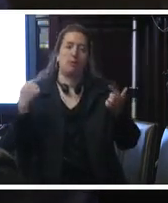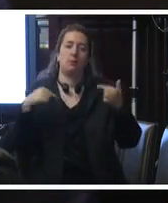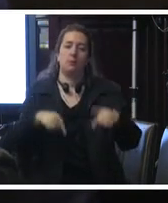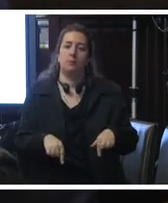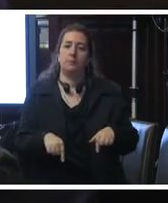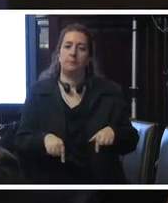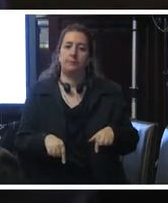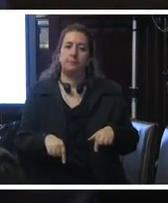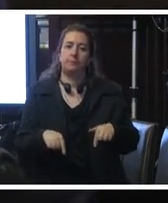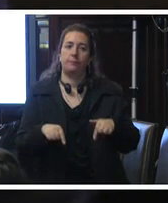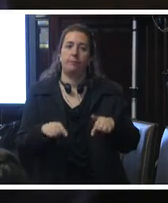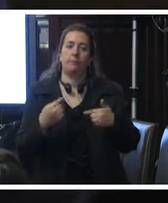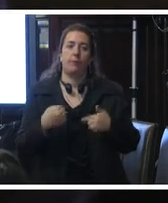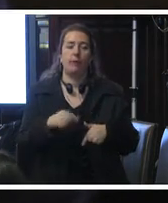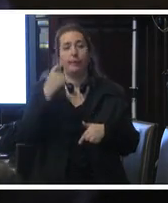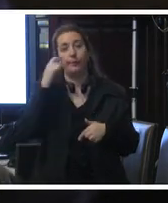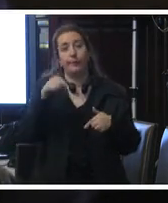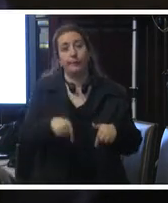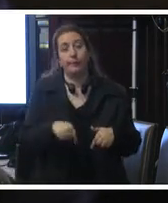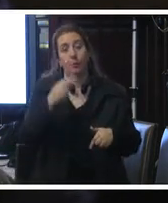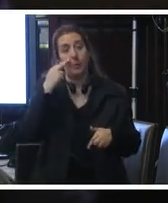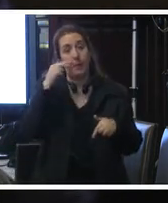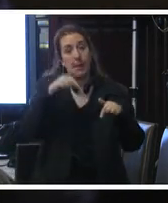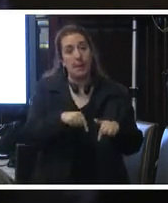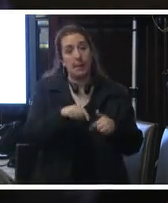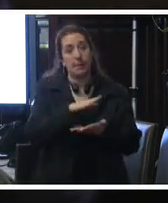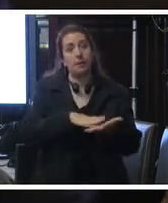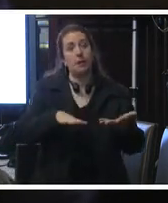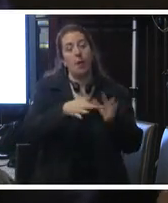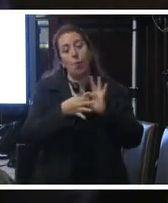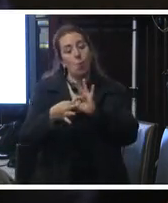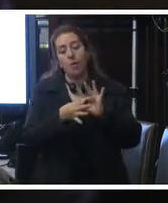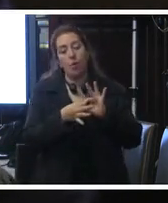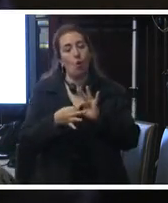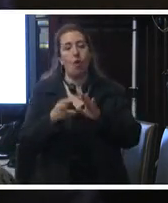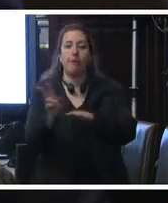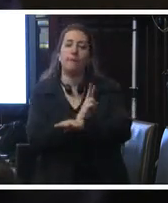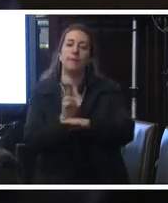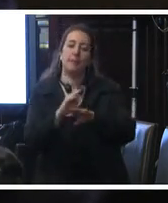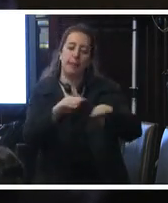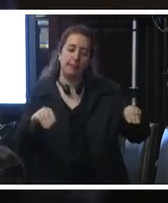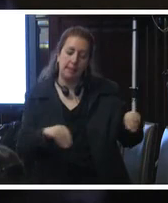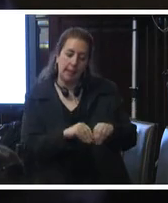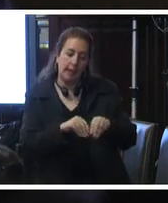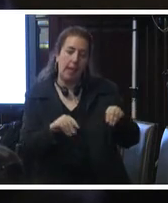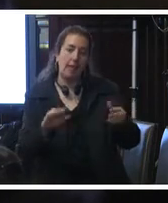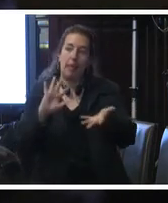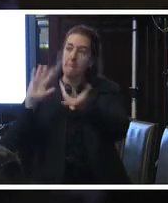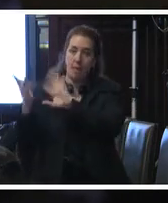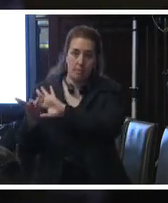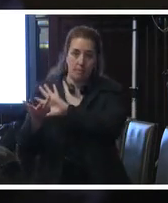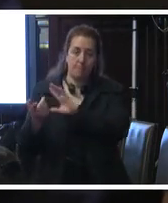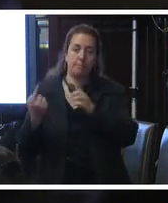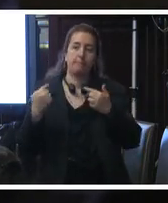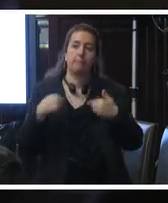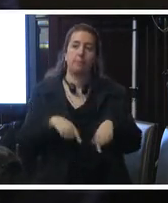que ocurren son precisamente de quienes están vinculados con la defensa de la tierra, el territorio y el ambiente. Y